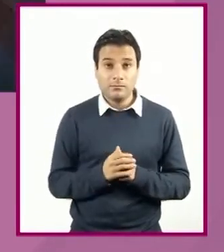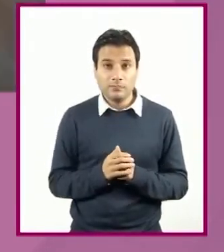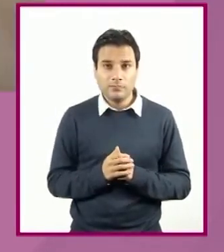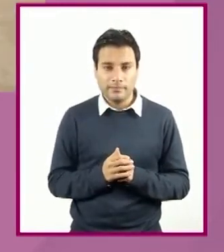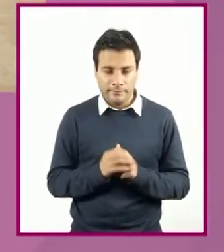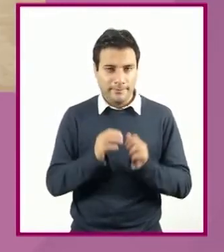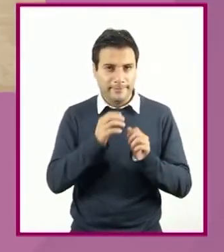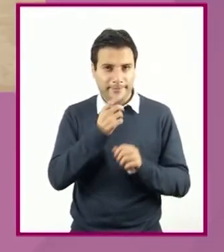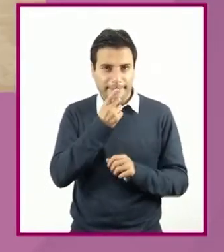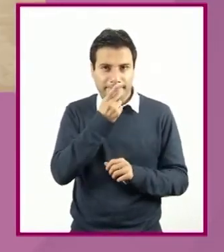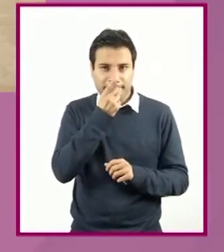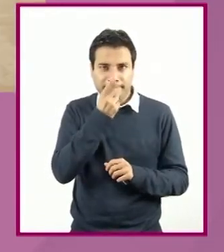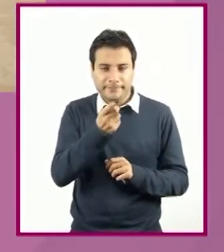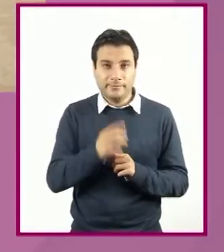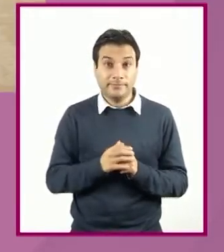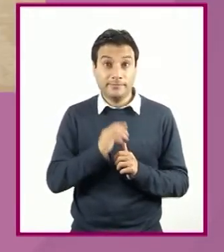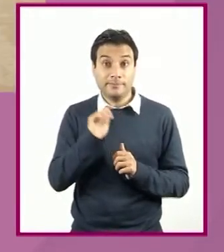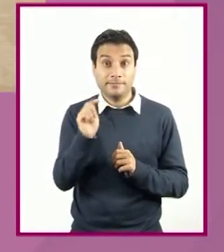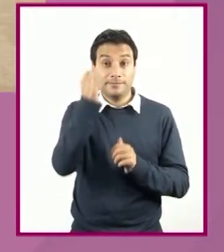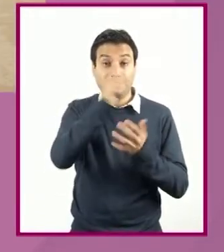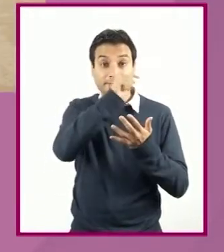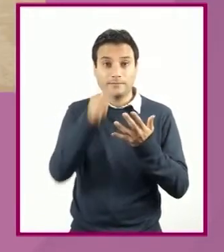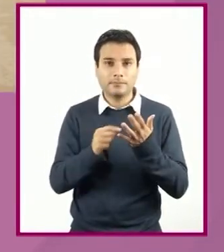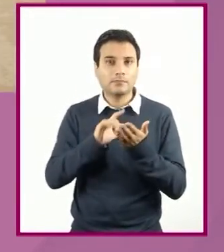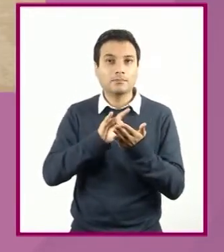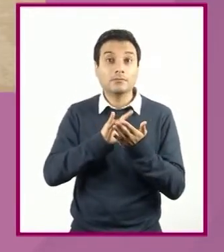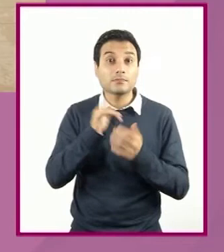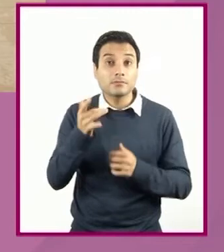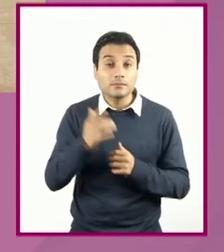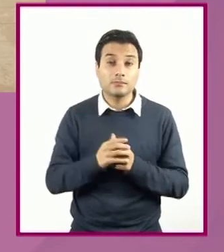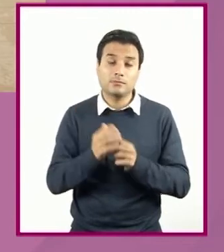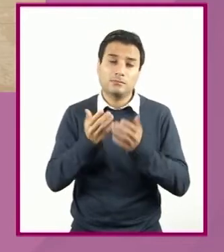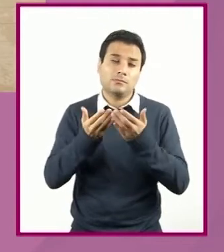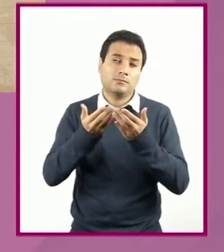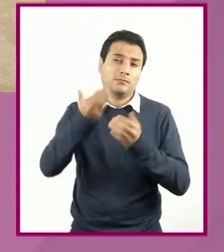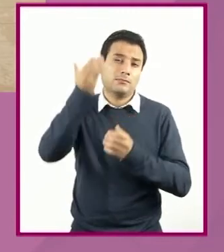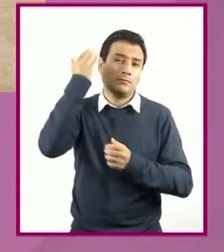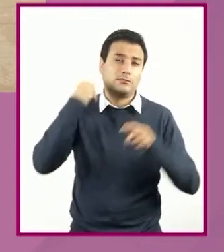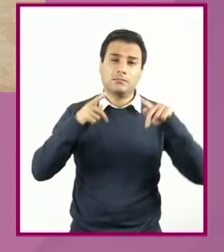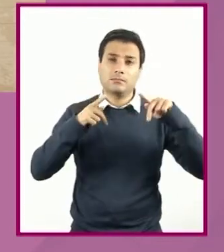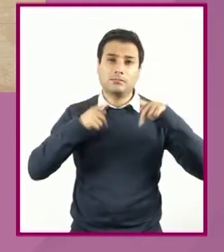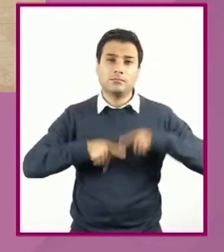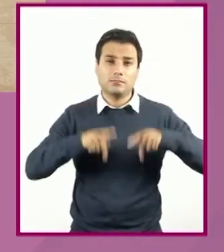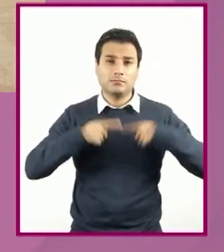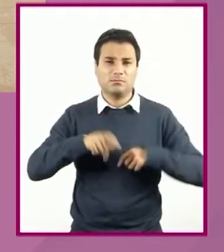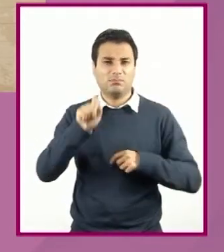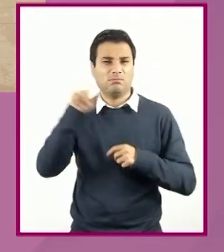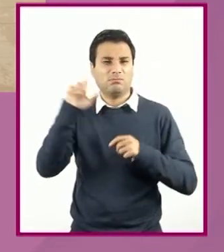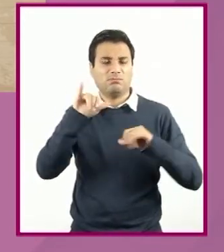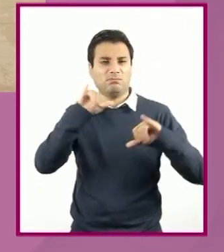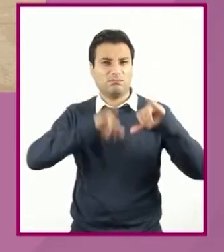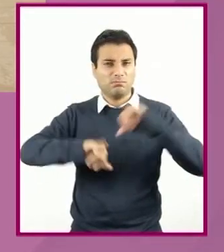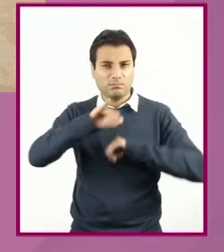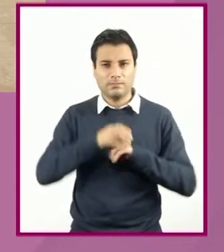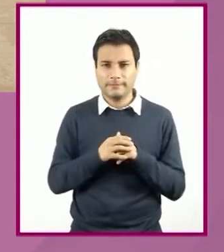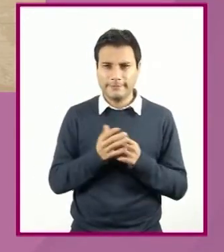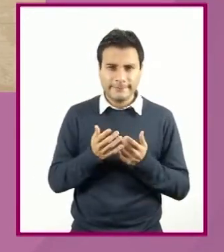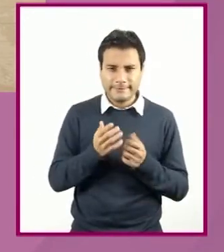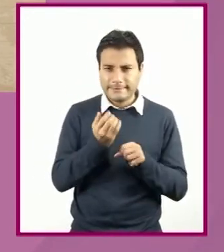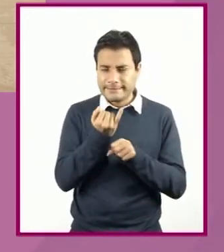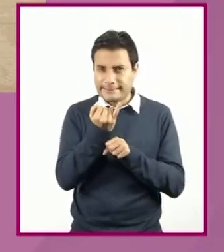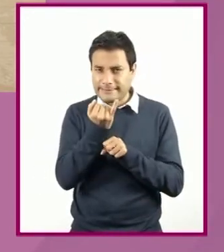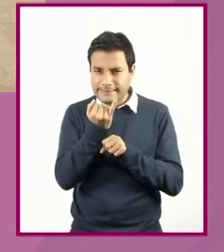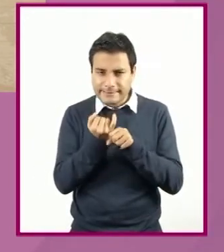te dijera que la gran mayoría de ellos existe porque hace siglos algunos científicos dedicaron sus esfuerzos a entender y